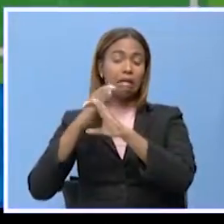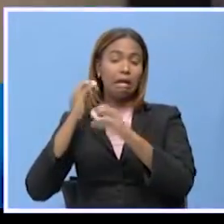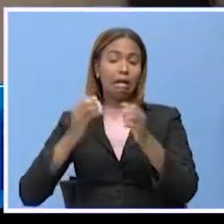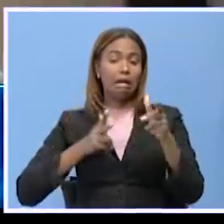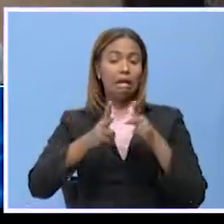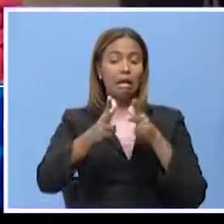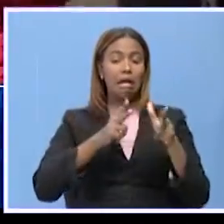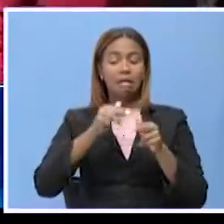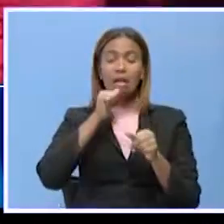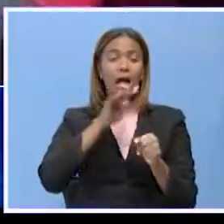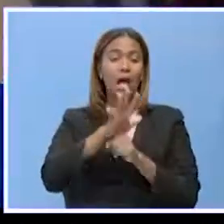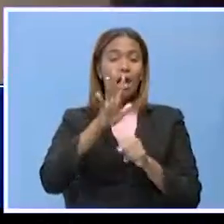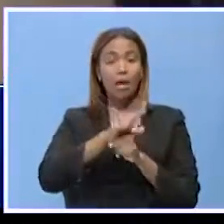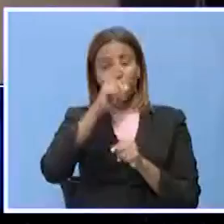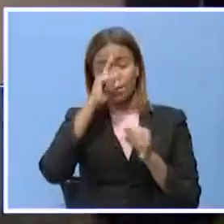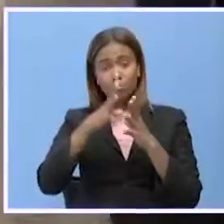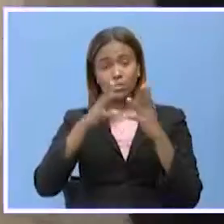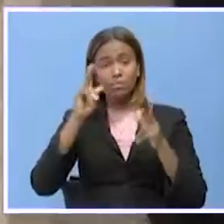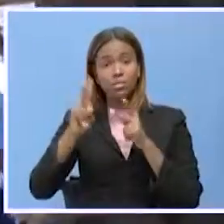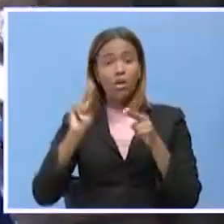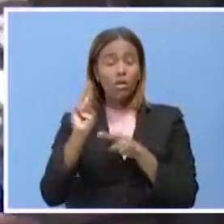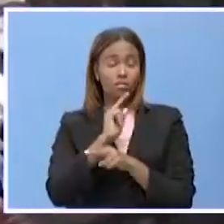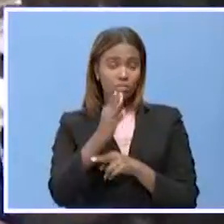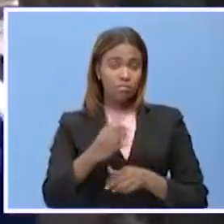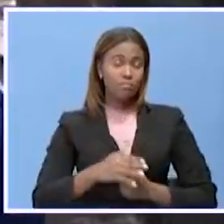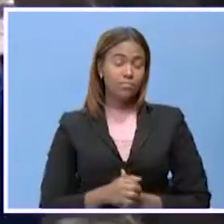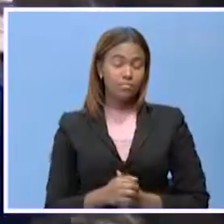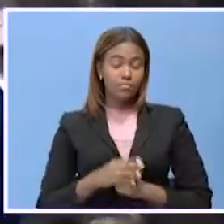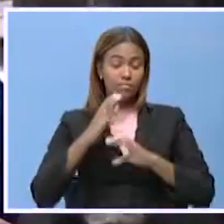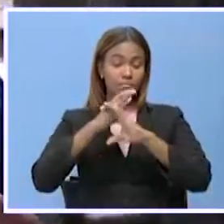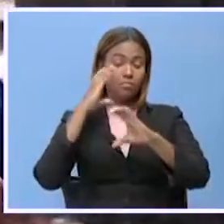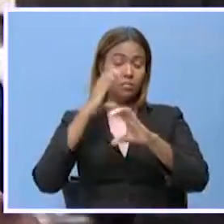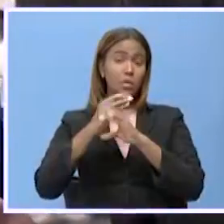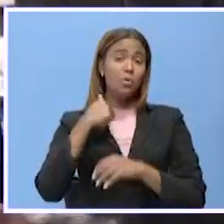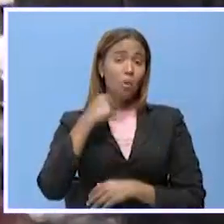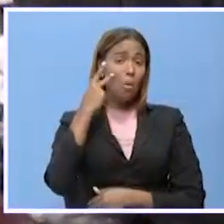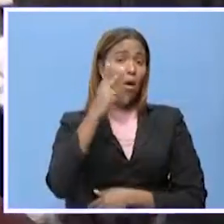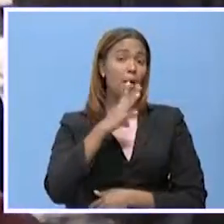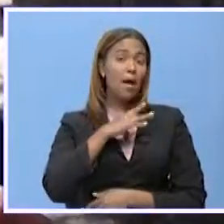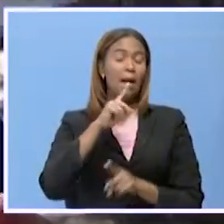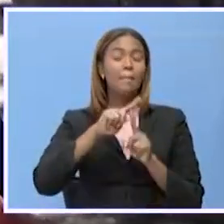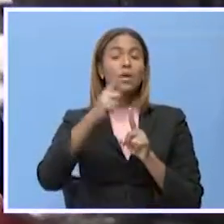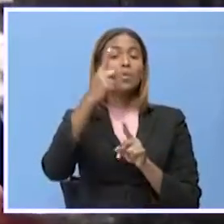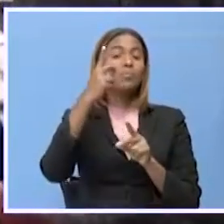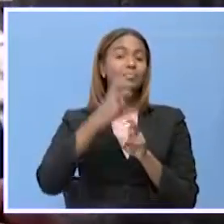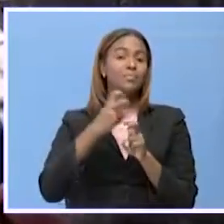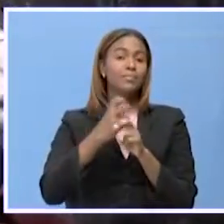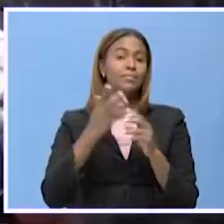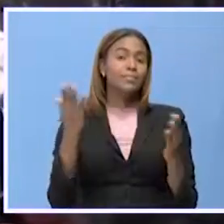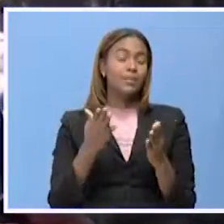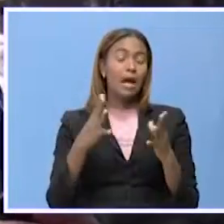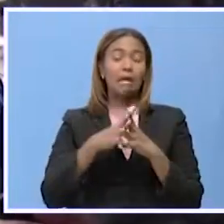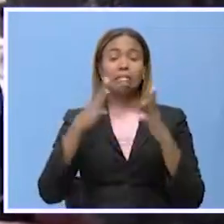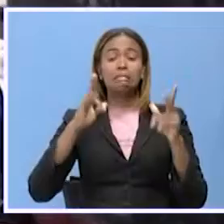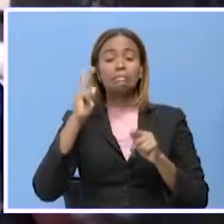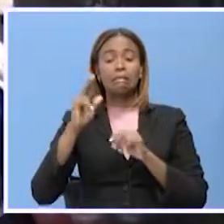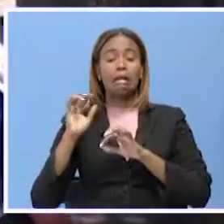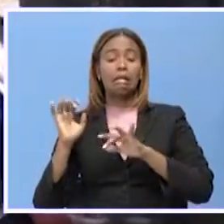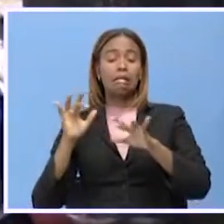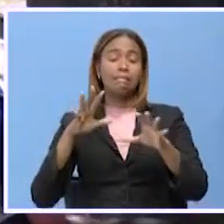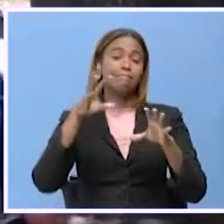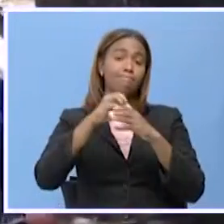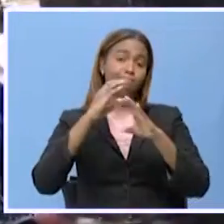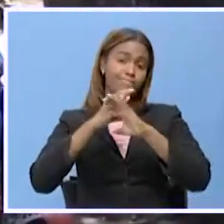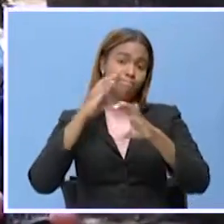abasto para suplir la demanda del volumen de usuarios. Medio de transporte yo lo veo bien, pero hay un solo inconveniente. Mucha multitud de